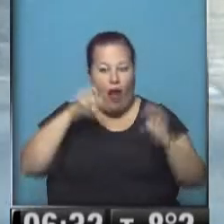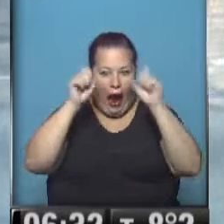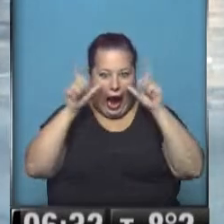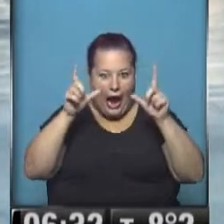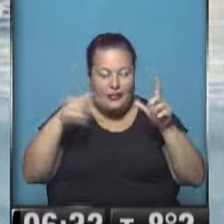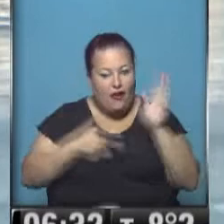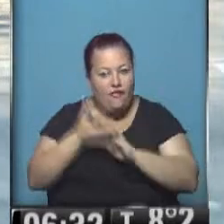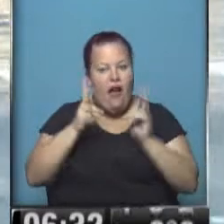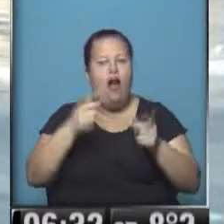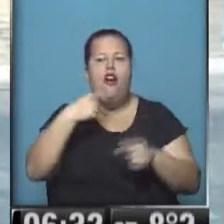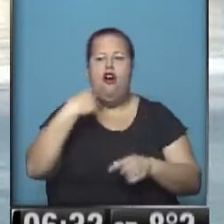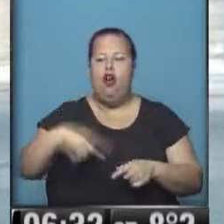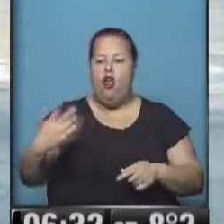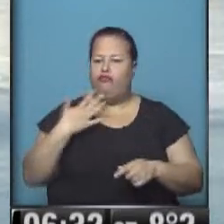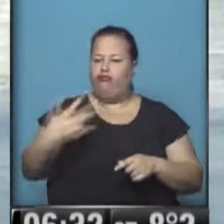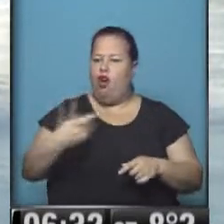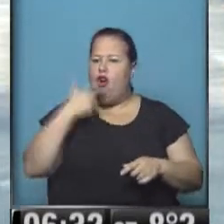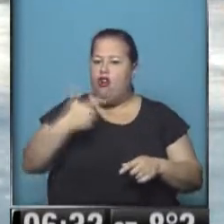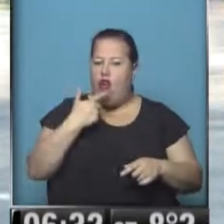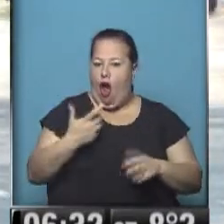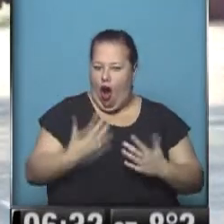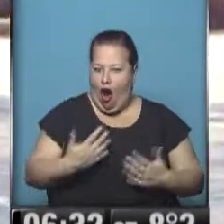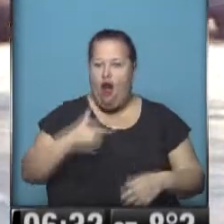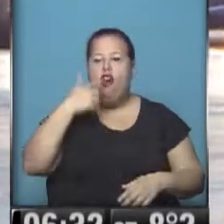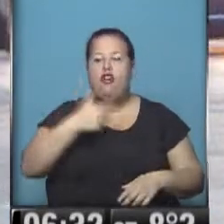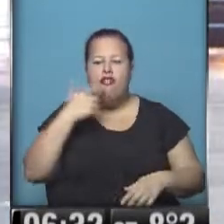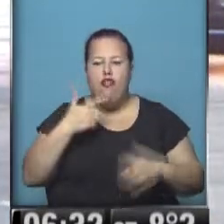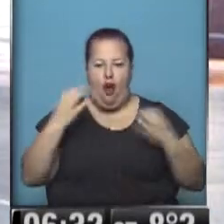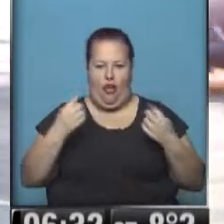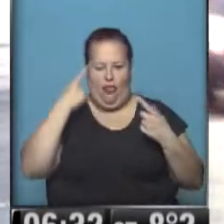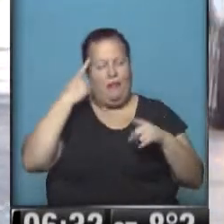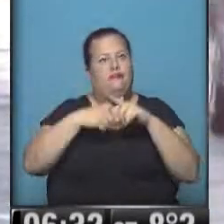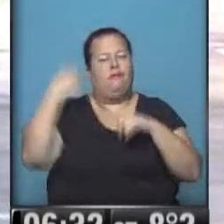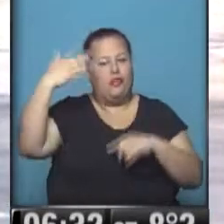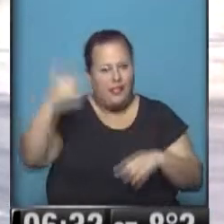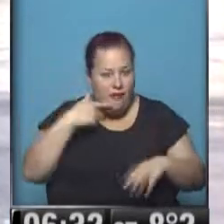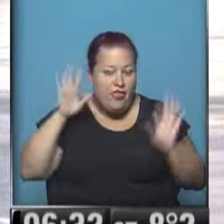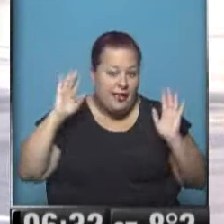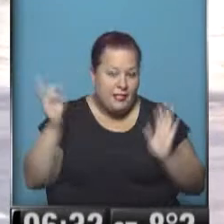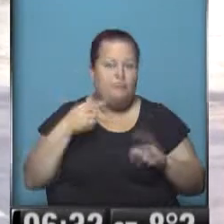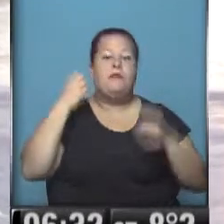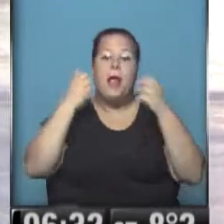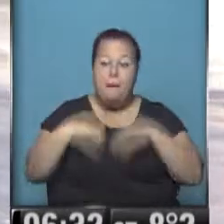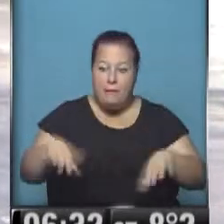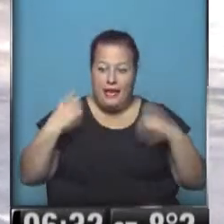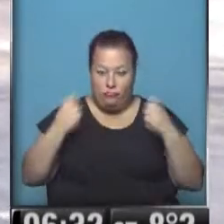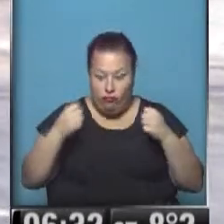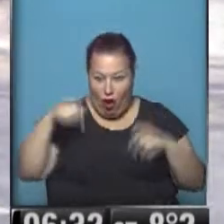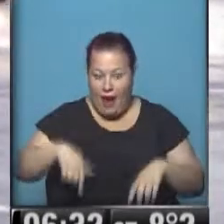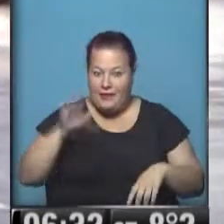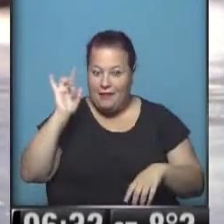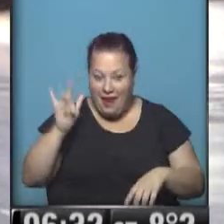y va a decir con ese color rojo rojo prosperidad también dice mucho arrancamos fuerte